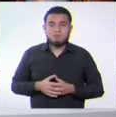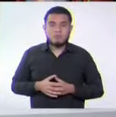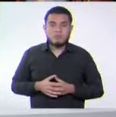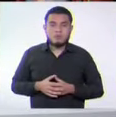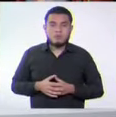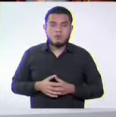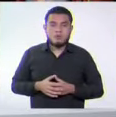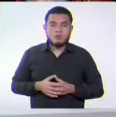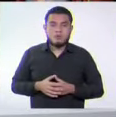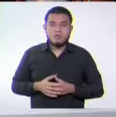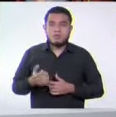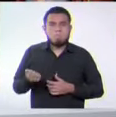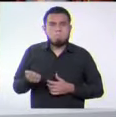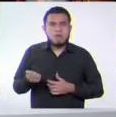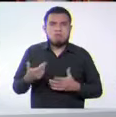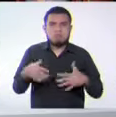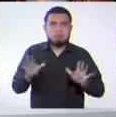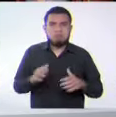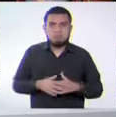y pan corriente.